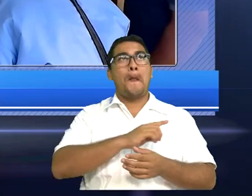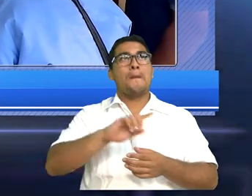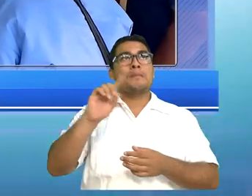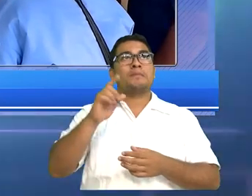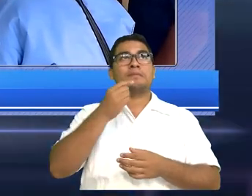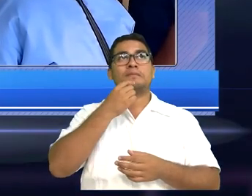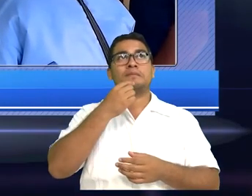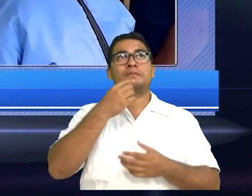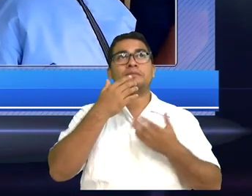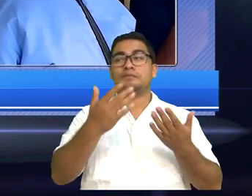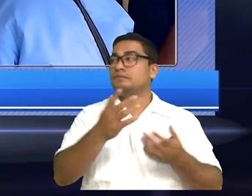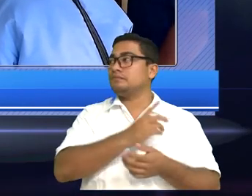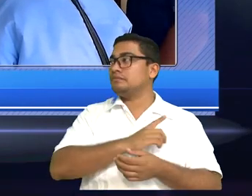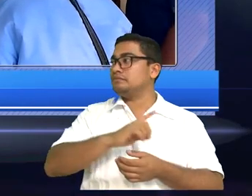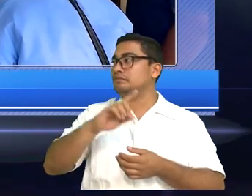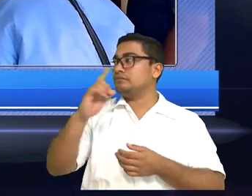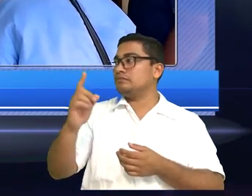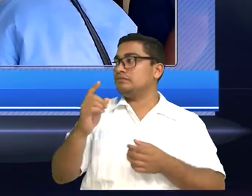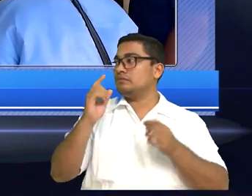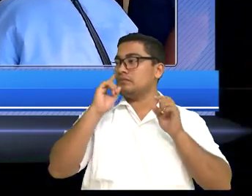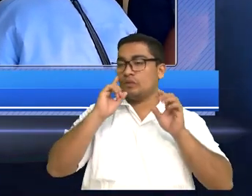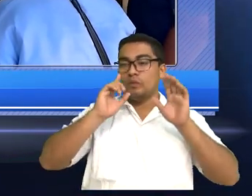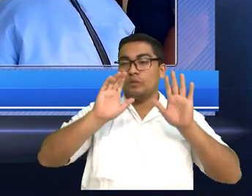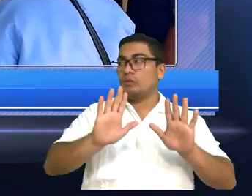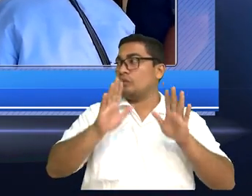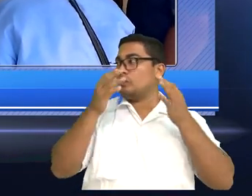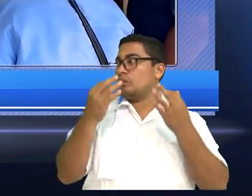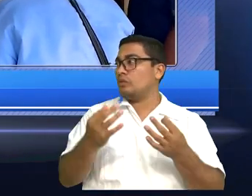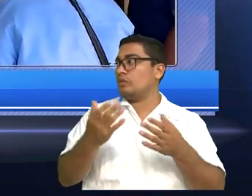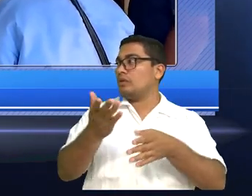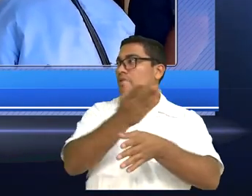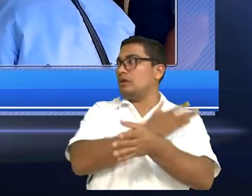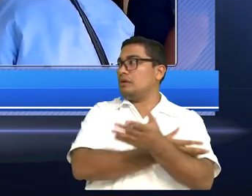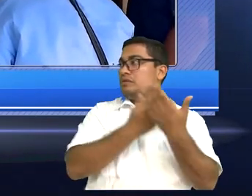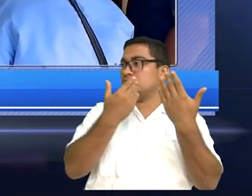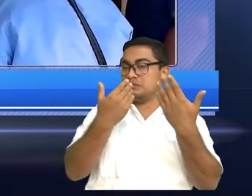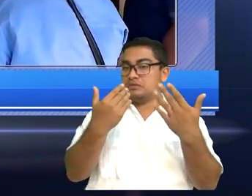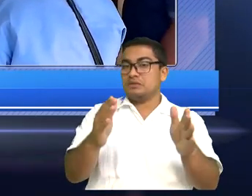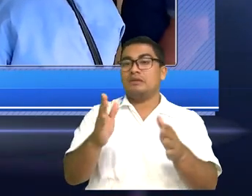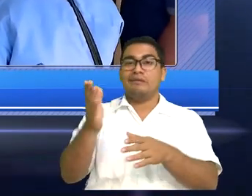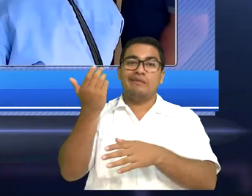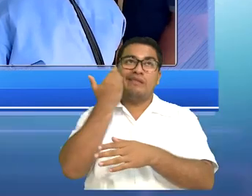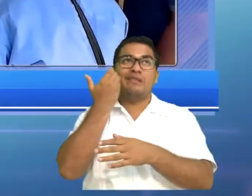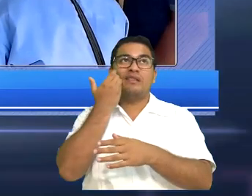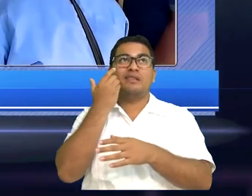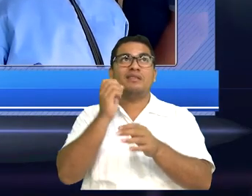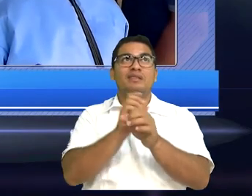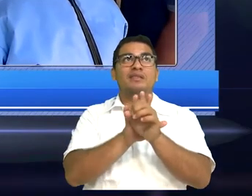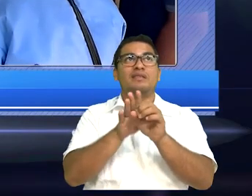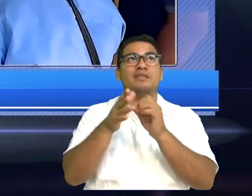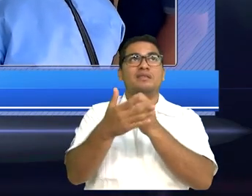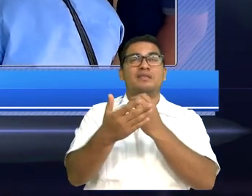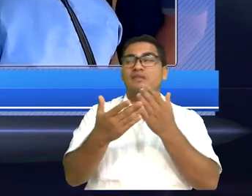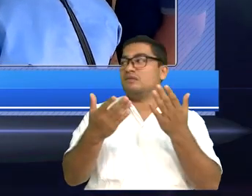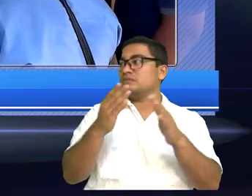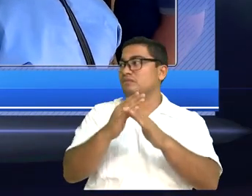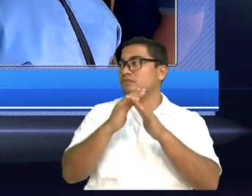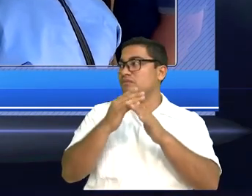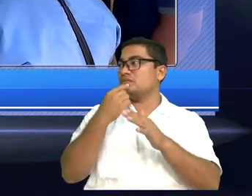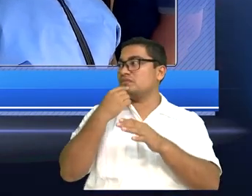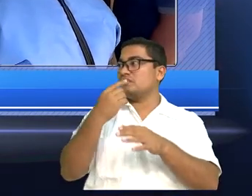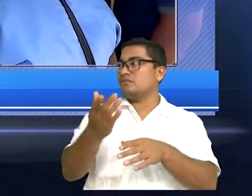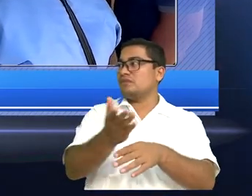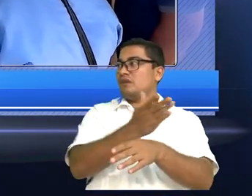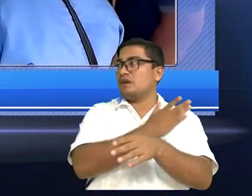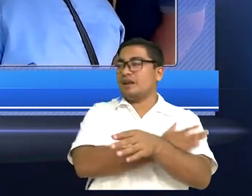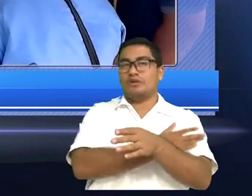Señor es el que nos mantiene en pie. ¿Ya había escuchado hablar usted de esta enfermedad, el coronavirus? Bueno,